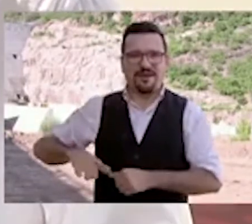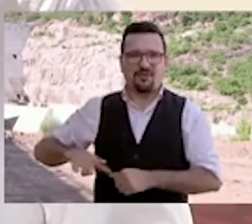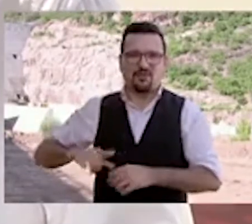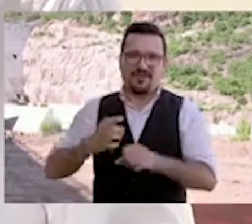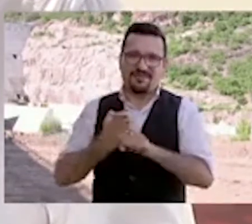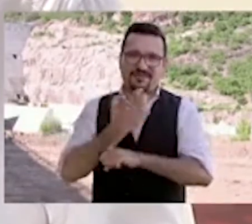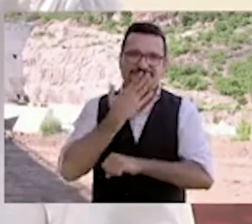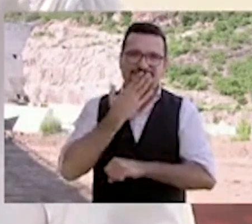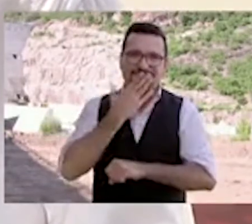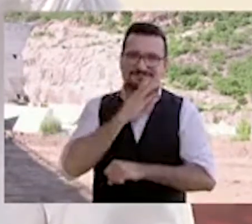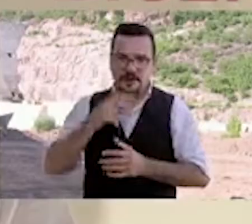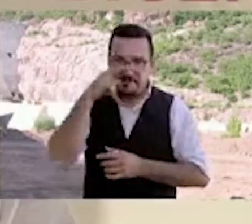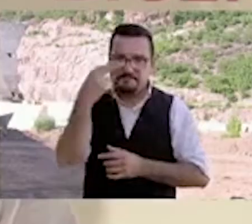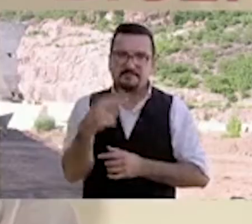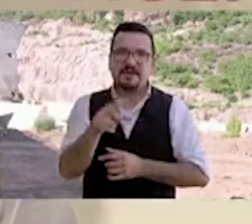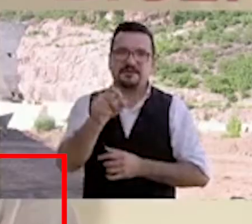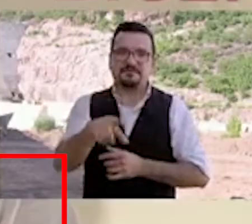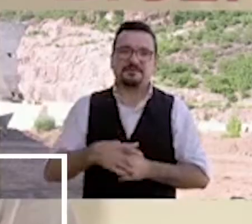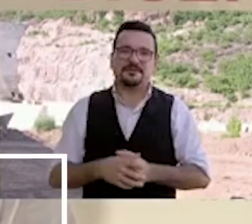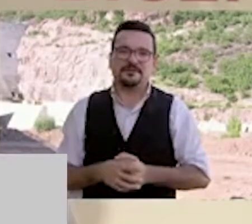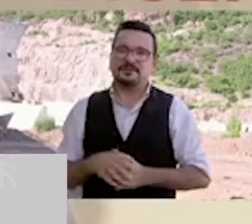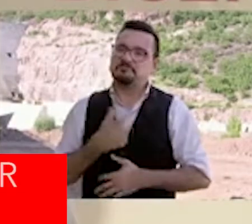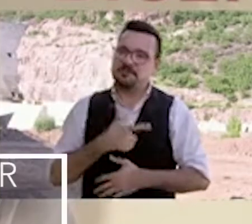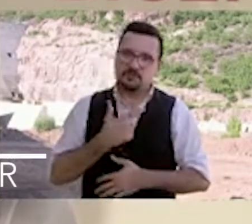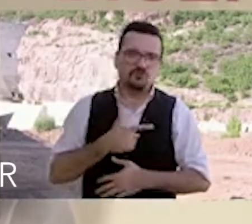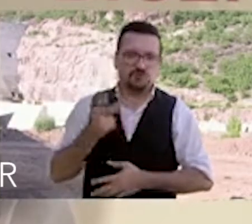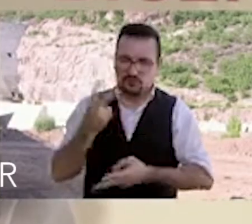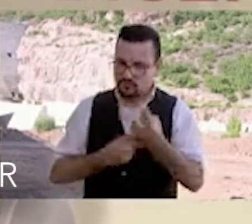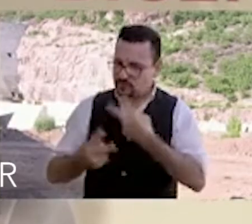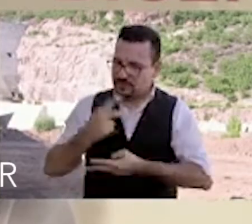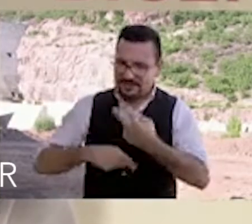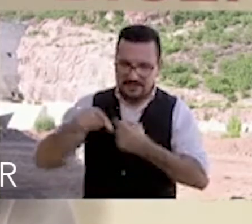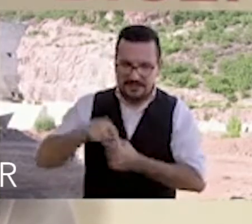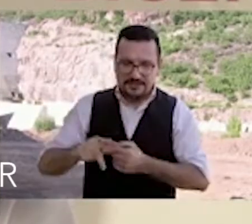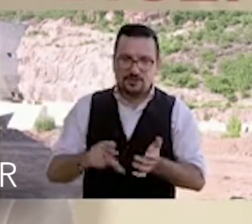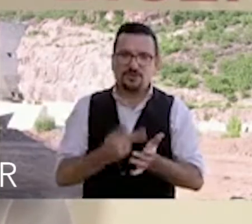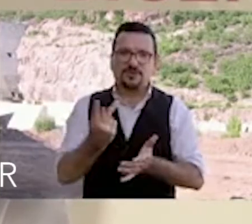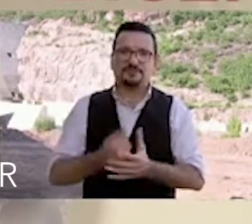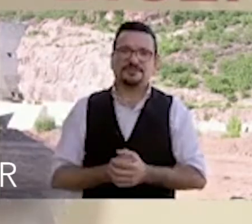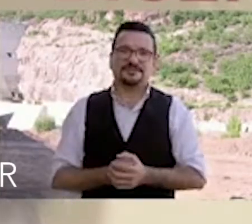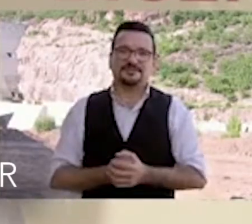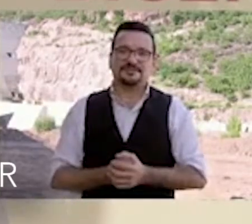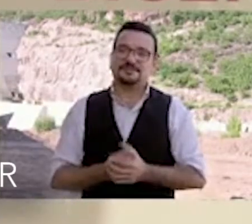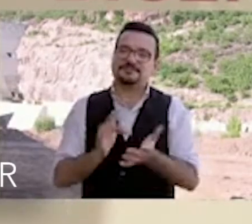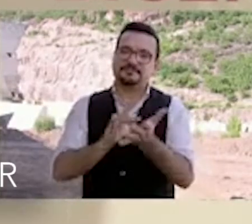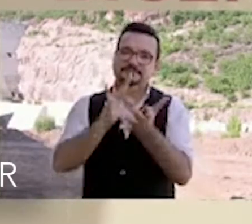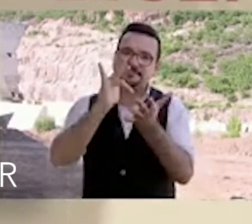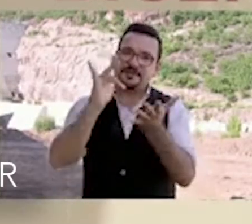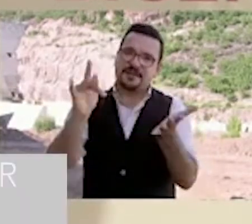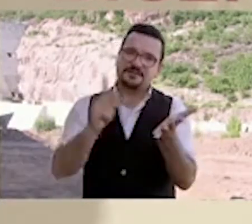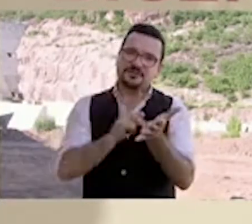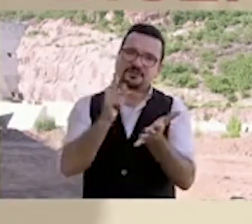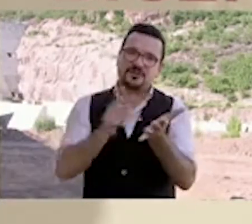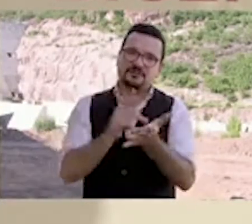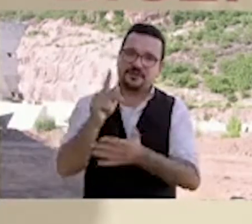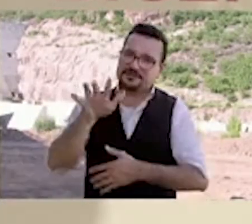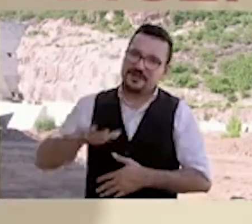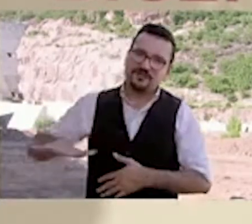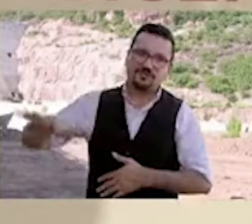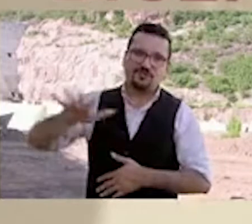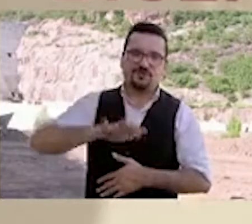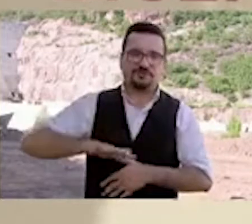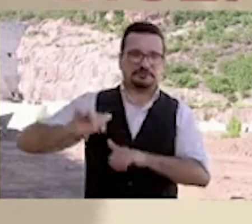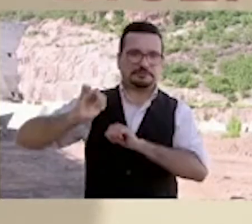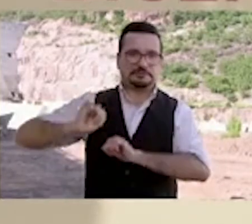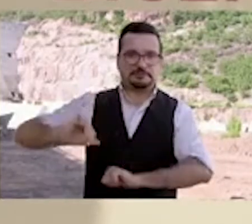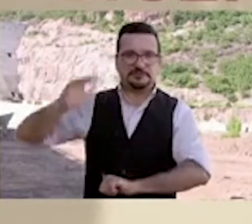tratar diversos temas. Yo mucho gusto estar aquí y muchas gracias de nuevo a todas las